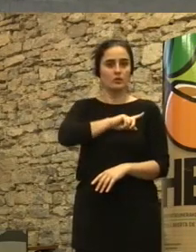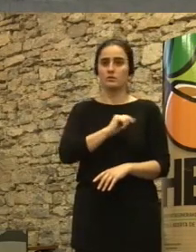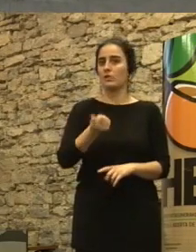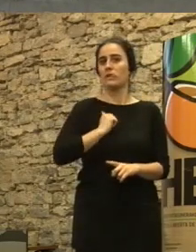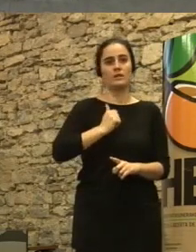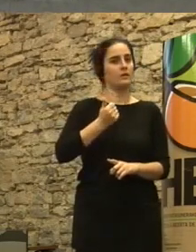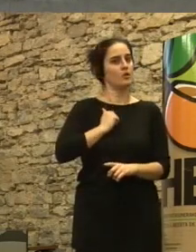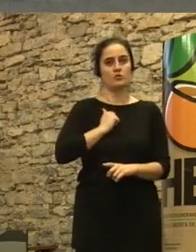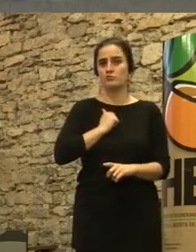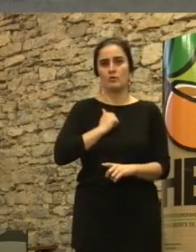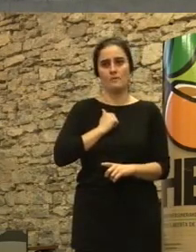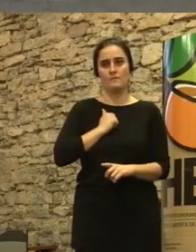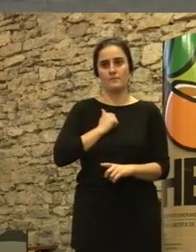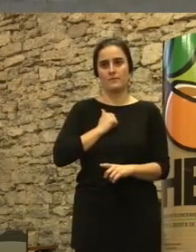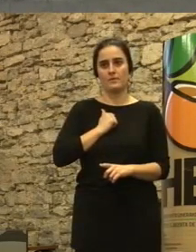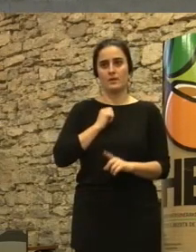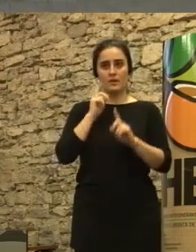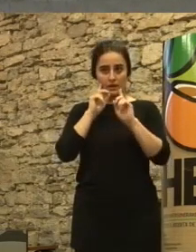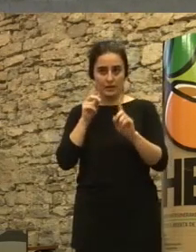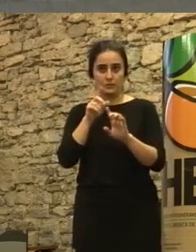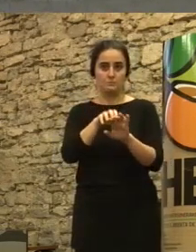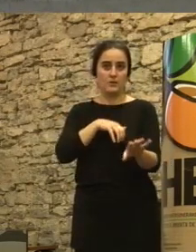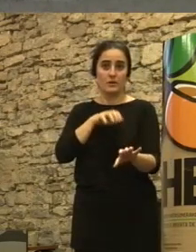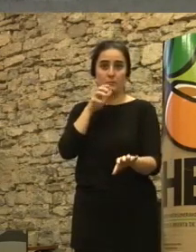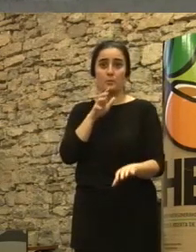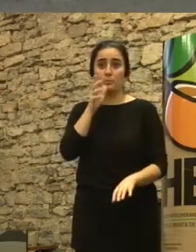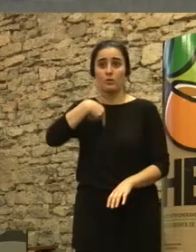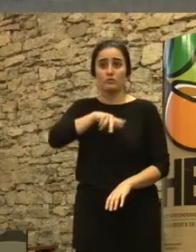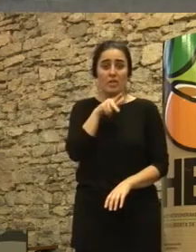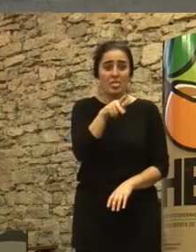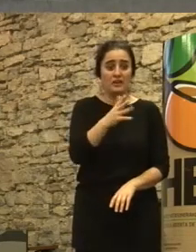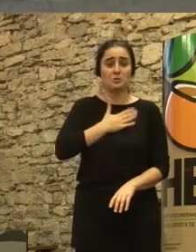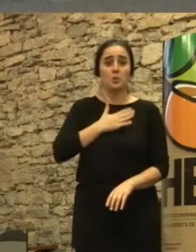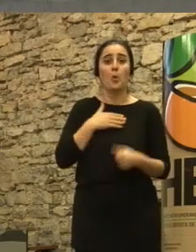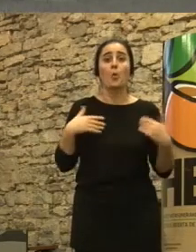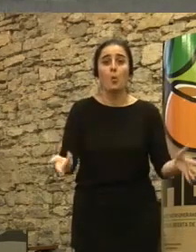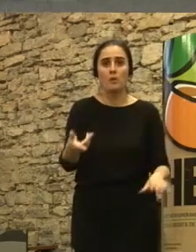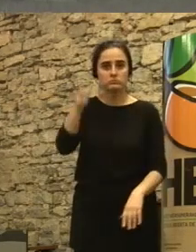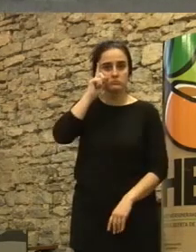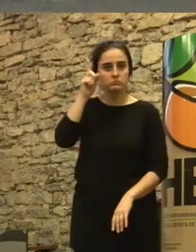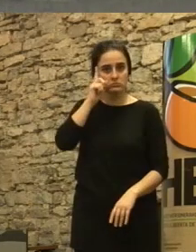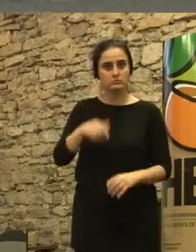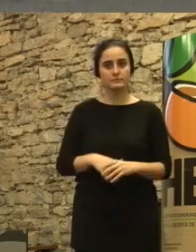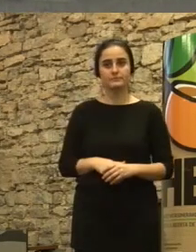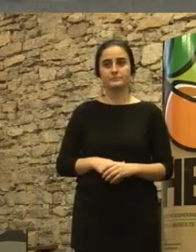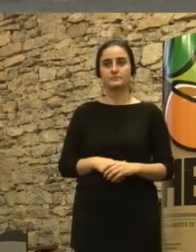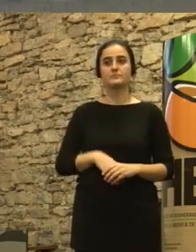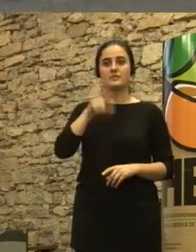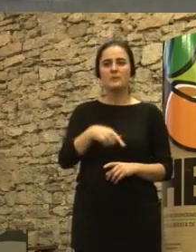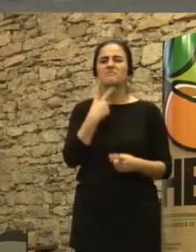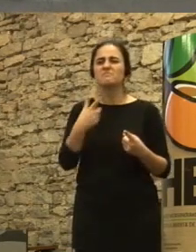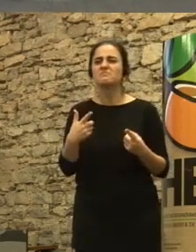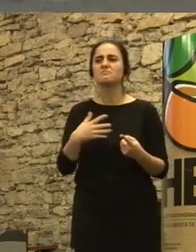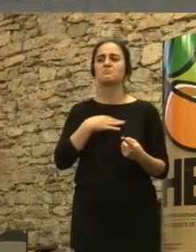utilizamos. En la mayoría de los casos, seguramente es porque no conocemos cuáles son nuestros derechos. También ha dicho, se